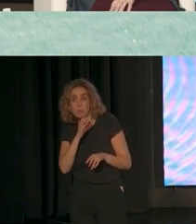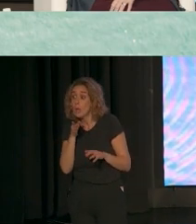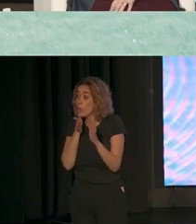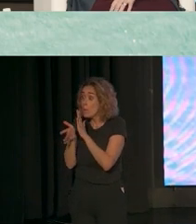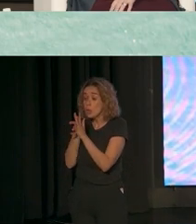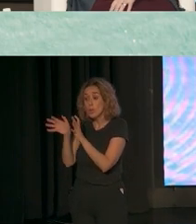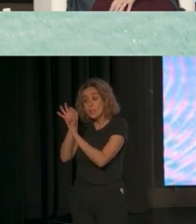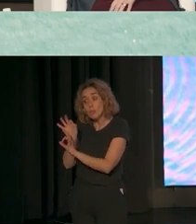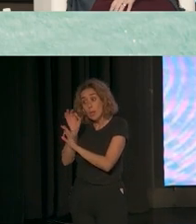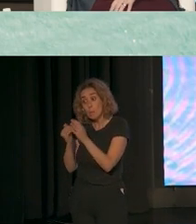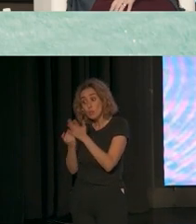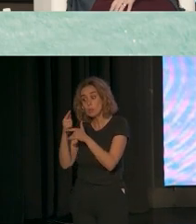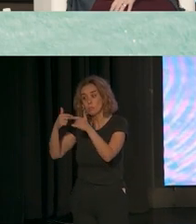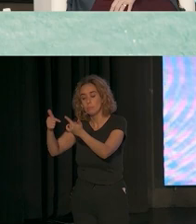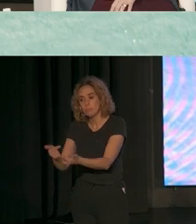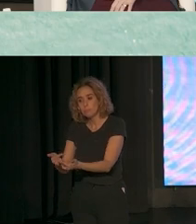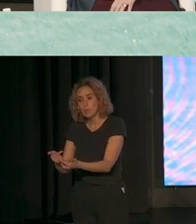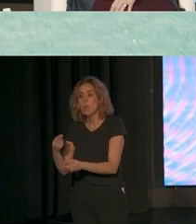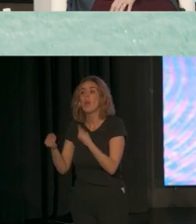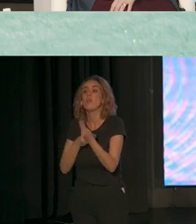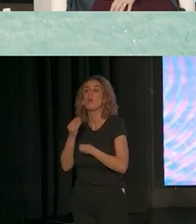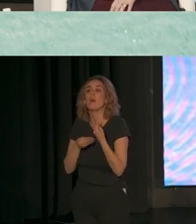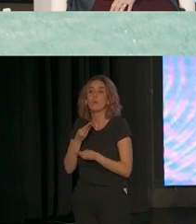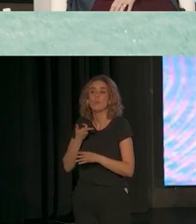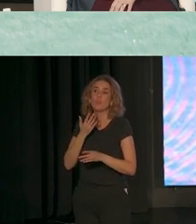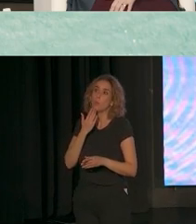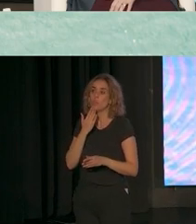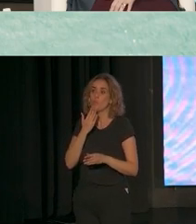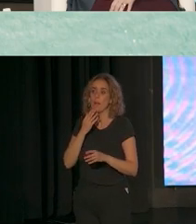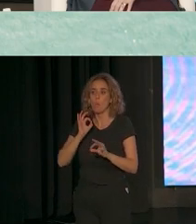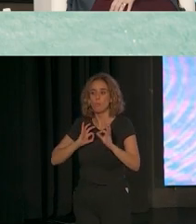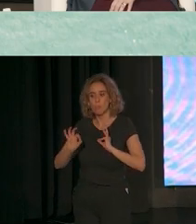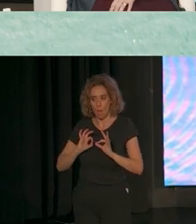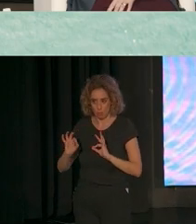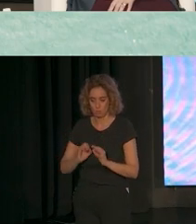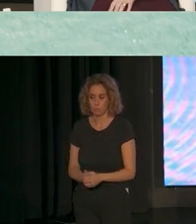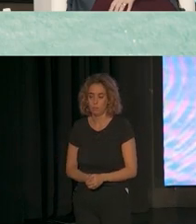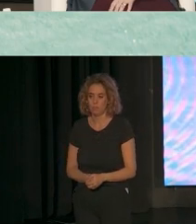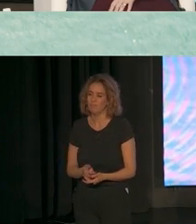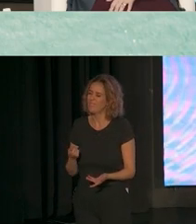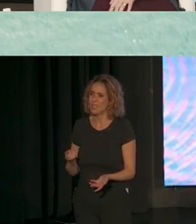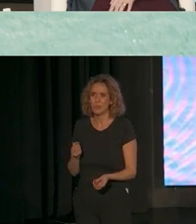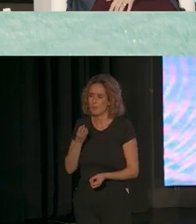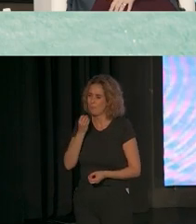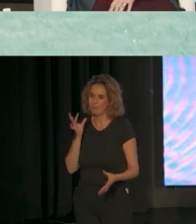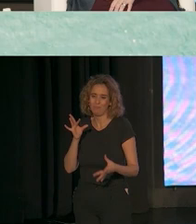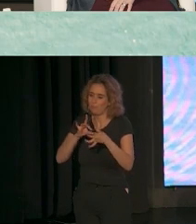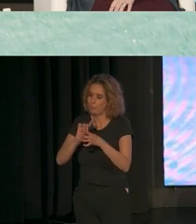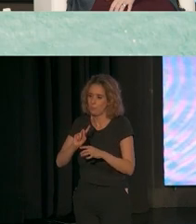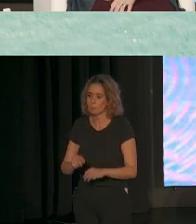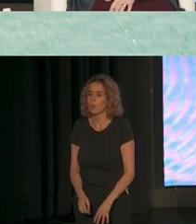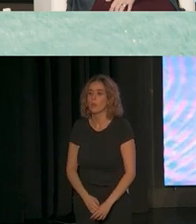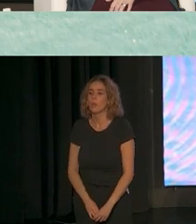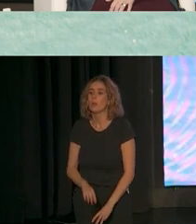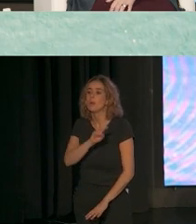hablamos con ellos en las rutinas diarias, simplemente lo que estamos haciendo es un teatro, un paripé. Y esa no es la idea. Y el tercer